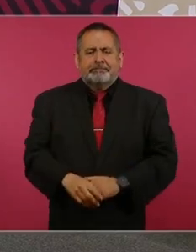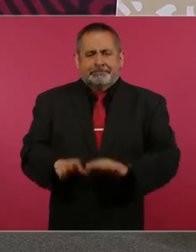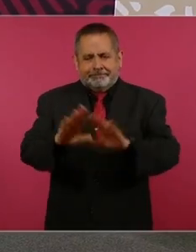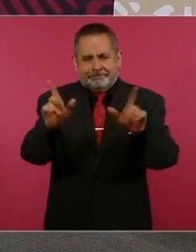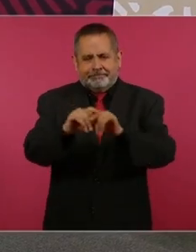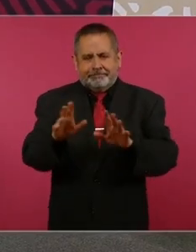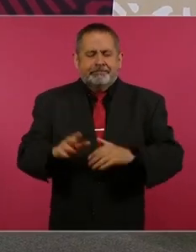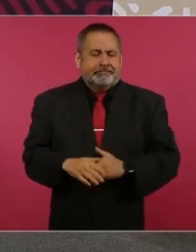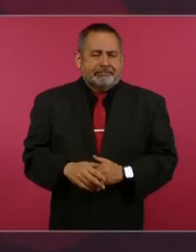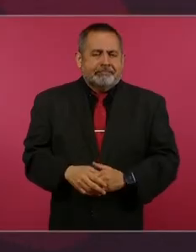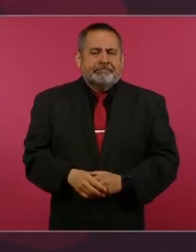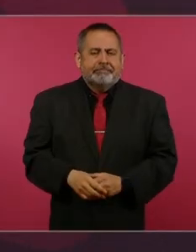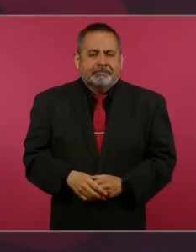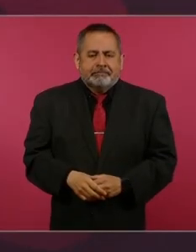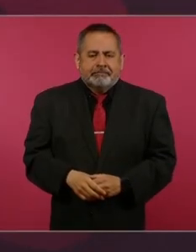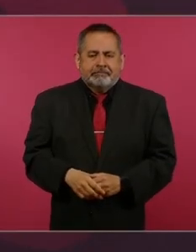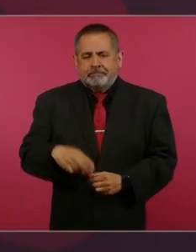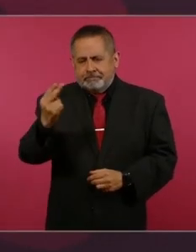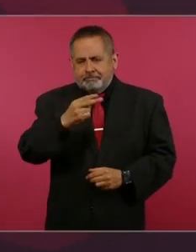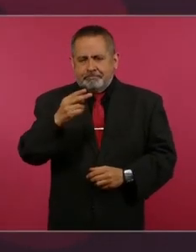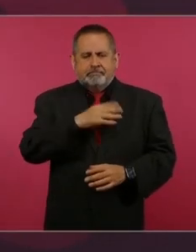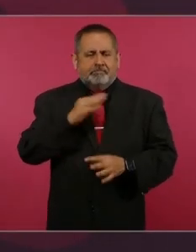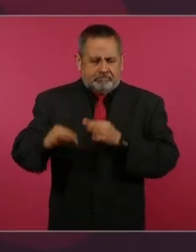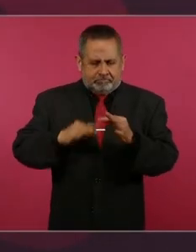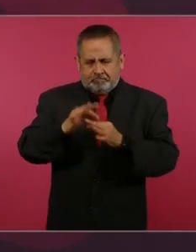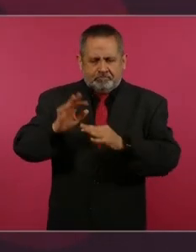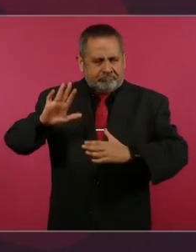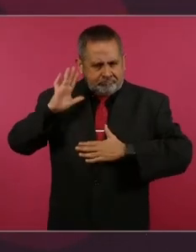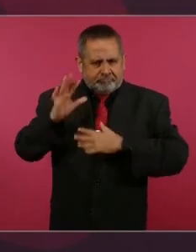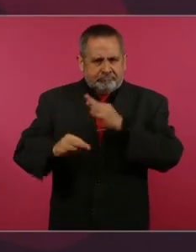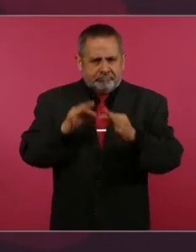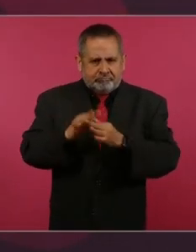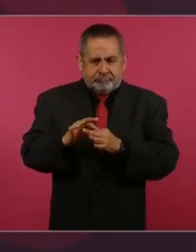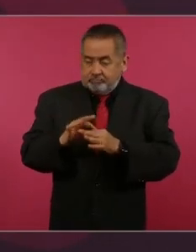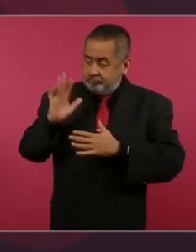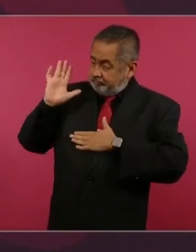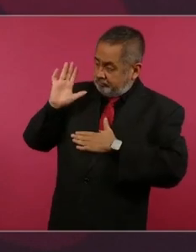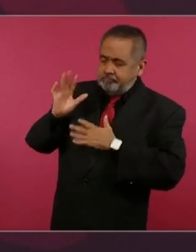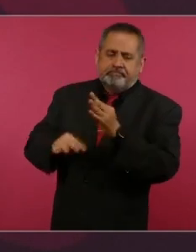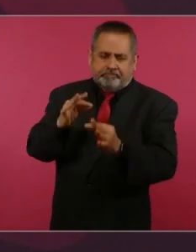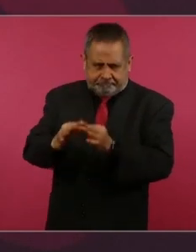Ya, porque es que necesitamos cumplir el compromiso. Los compromisos se